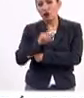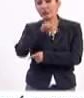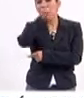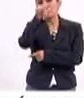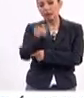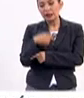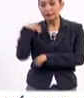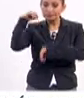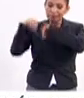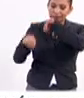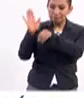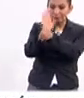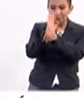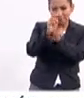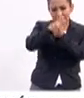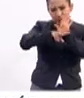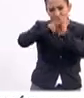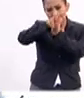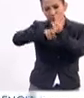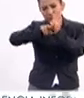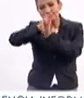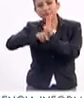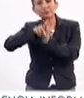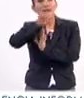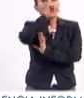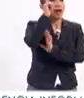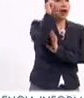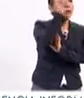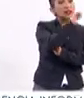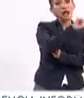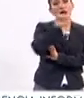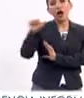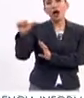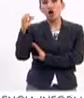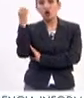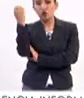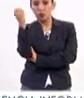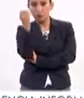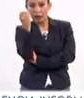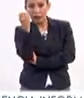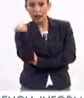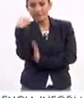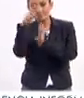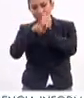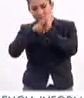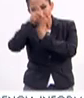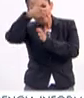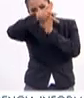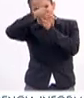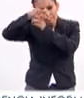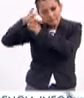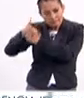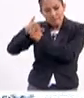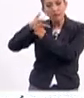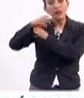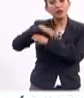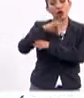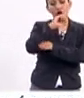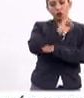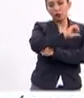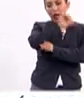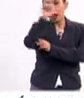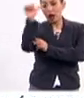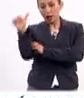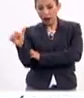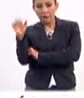en la producción, estuvimos de abril al mes de octubre en el rodaje y de